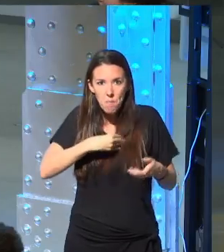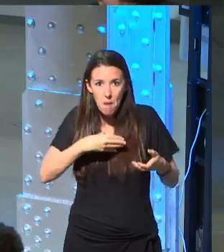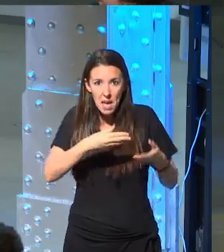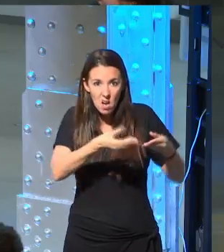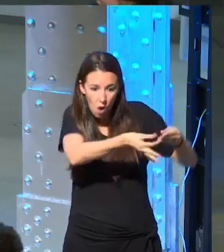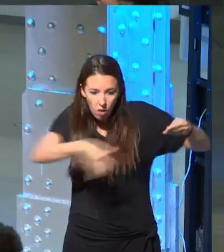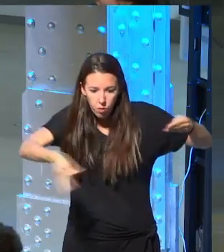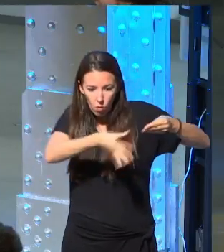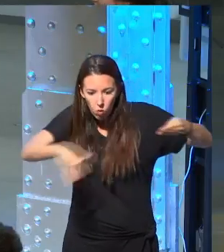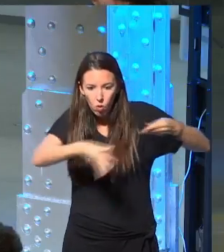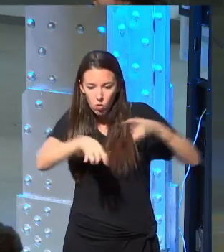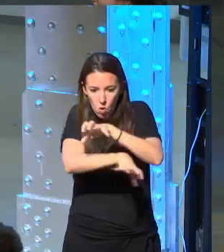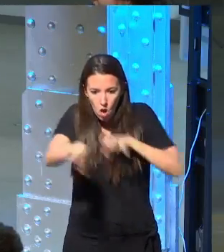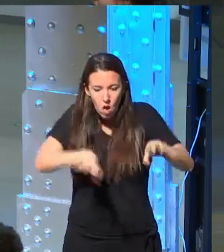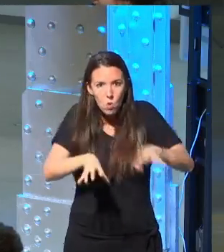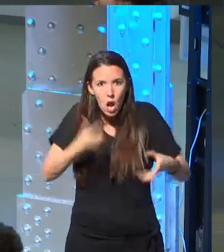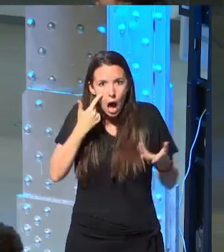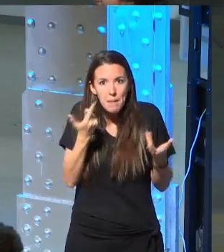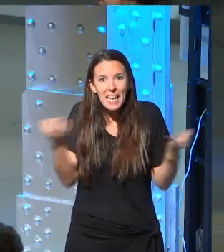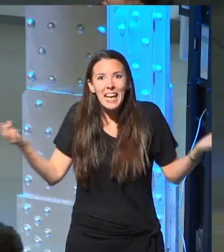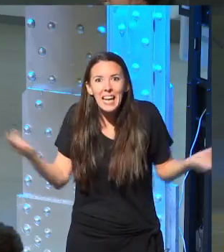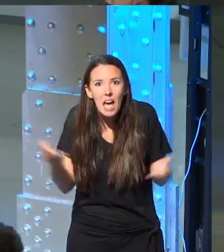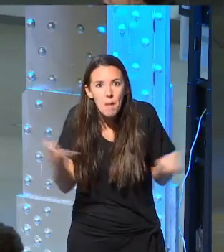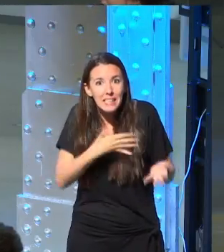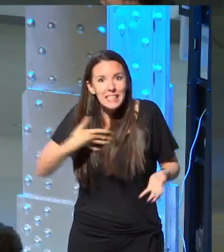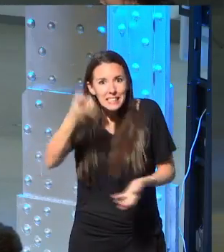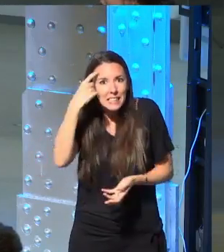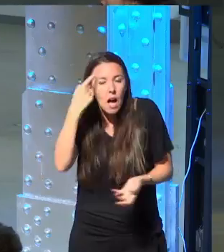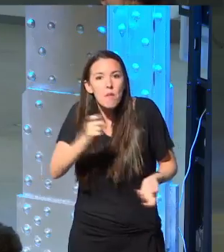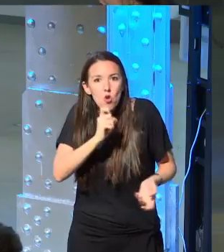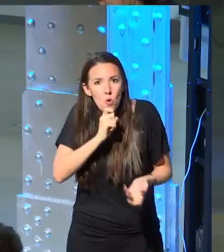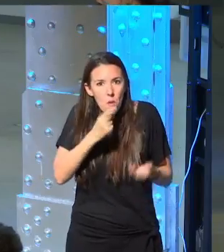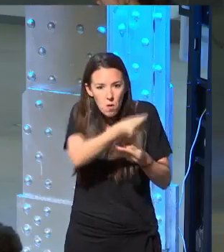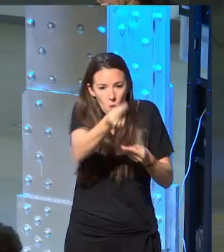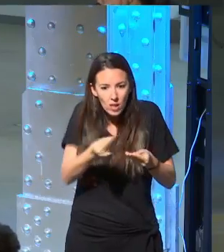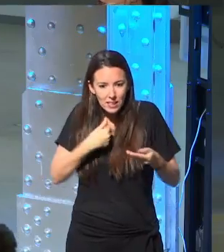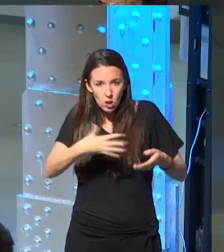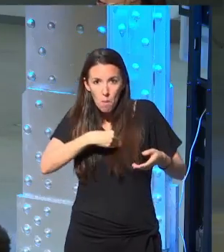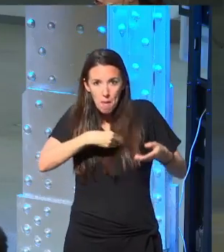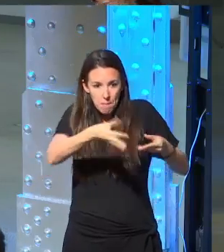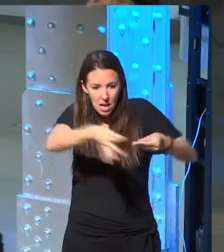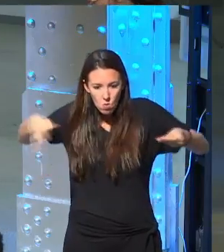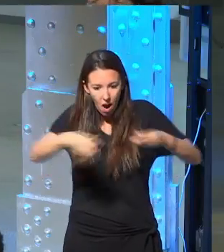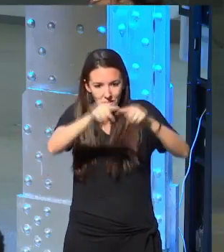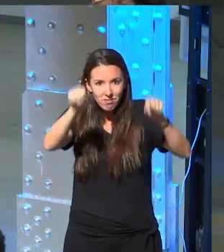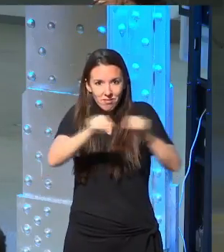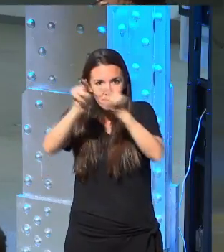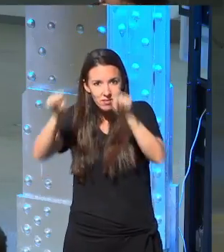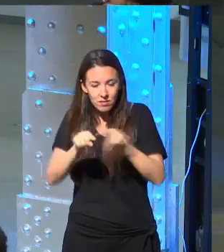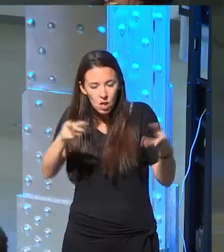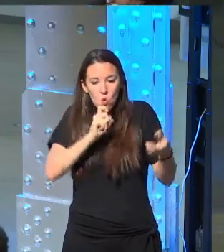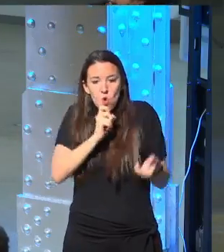dijo, vale, me está intrigando real, o sea, quiero saber qué está pasando porque hay algo escrito en el rollo de papel, ¿sabes? En plan, un sitio como muy